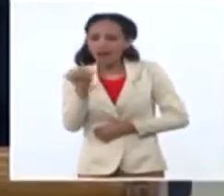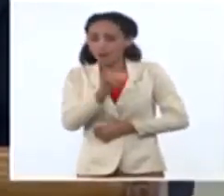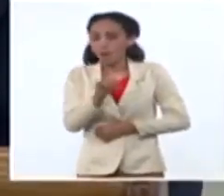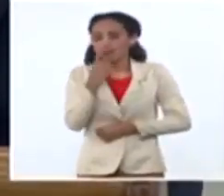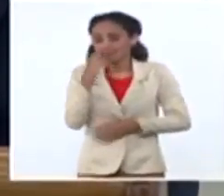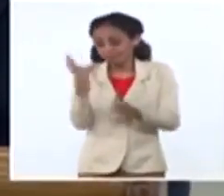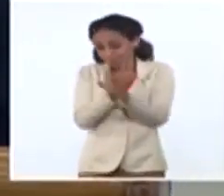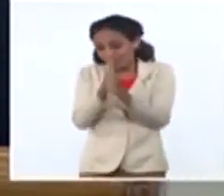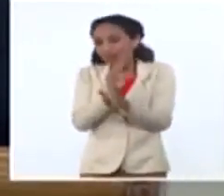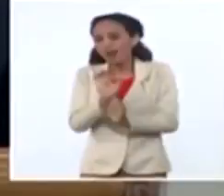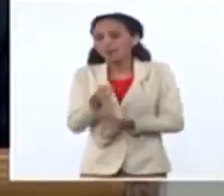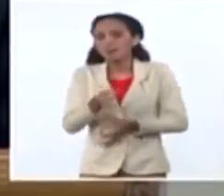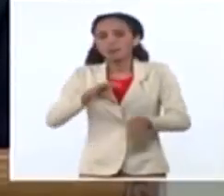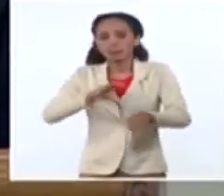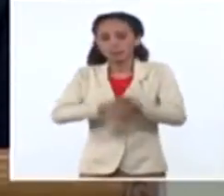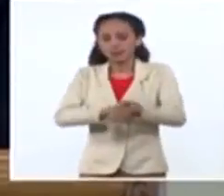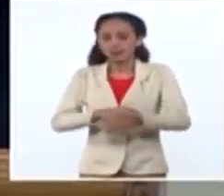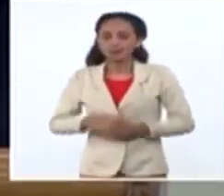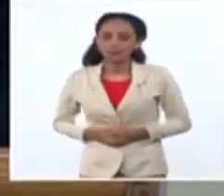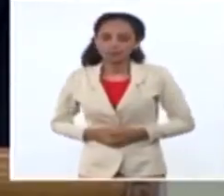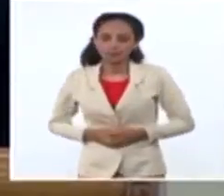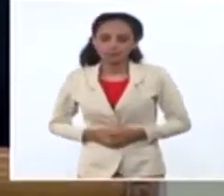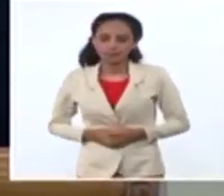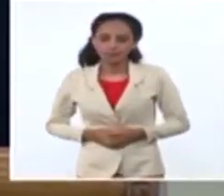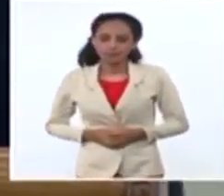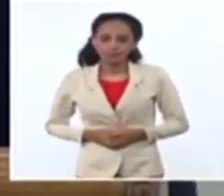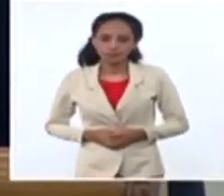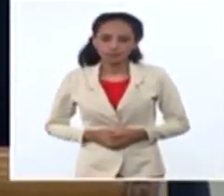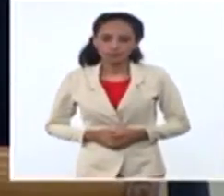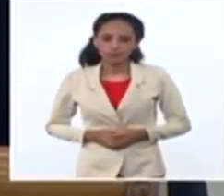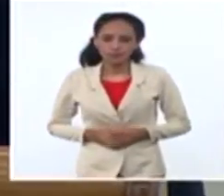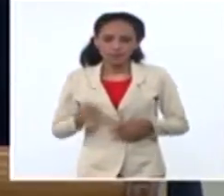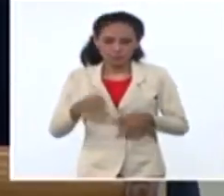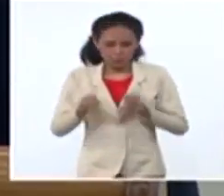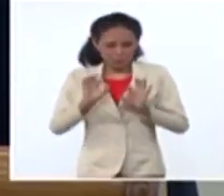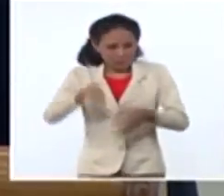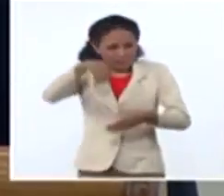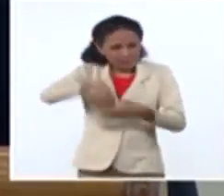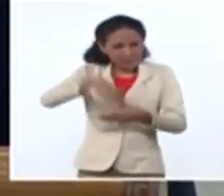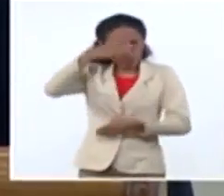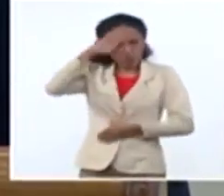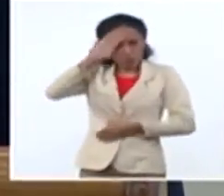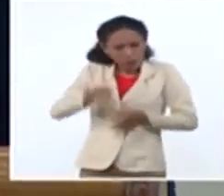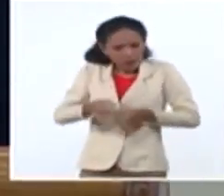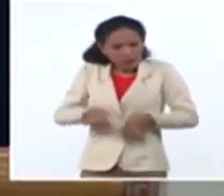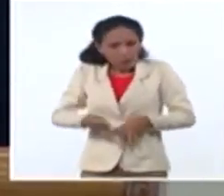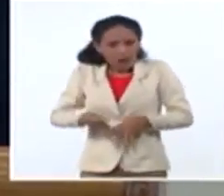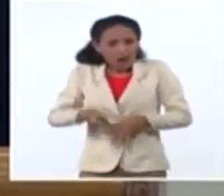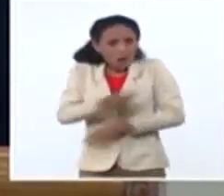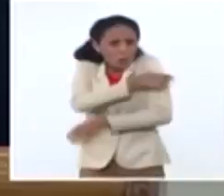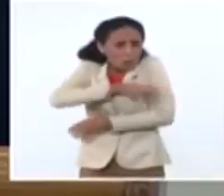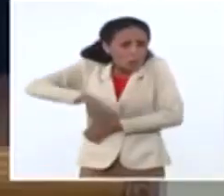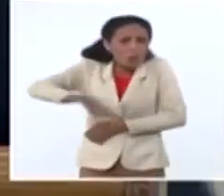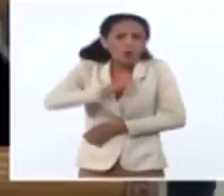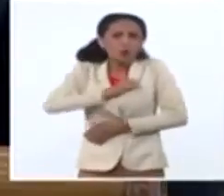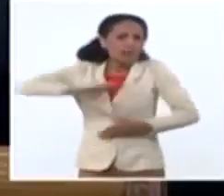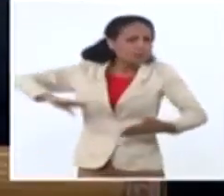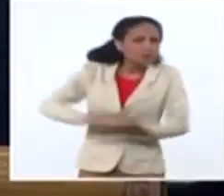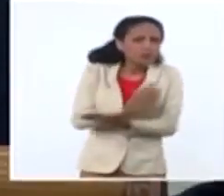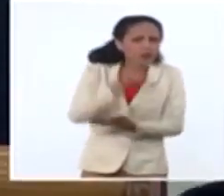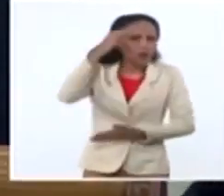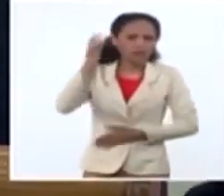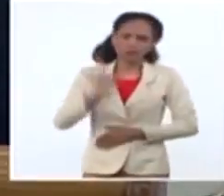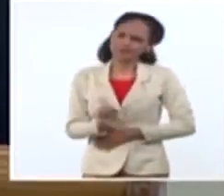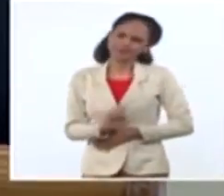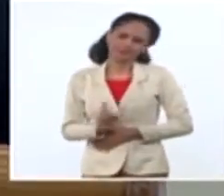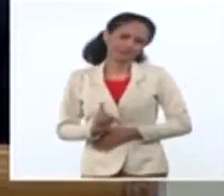autóctonas de desestabilización en Cuba, de oposición a nuestro gobierno. Ustedes